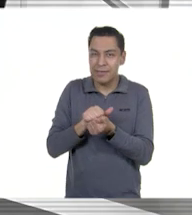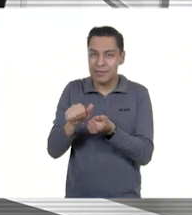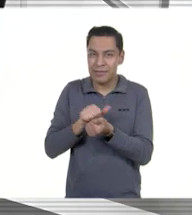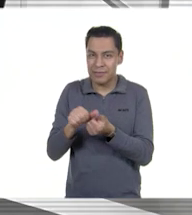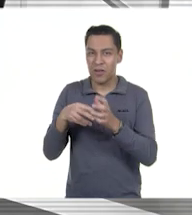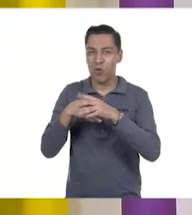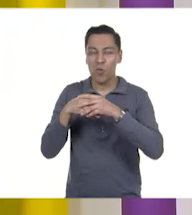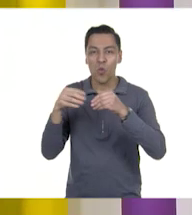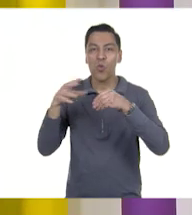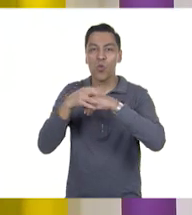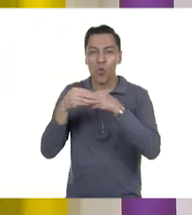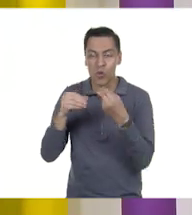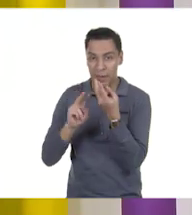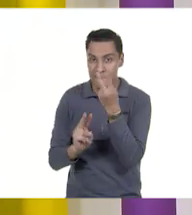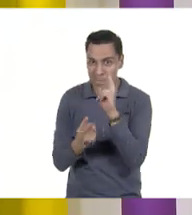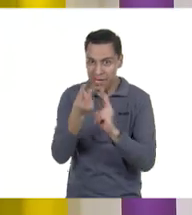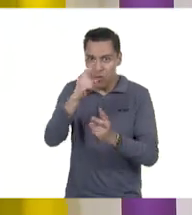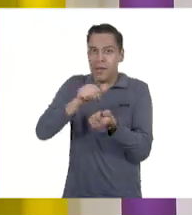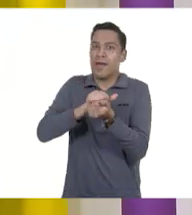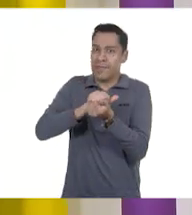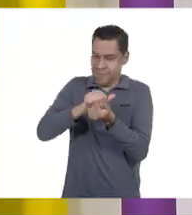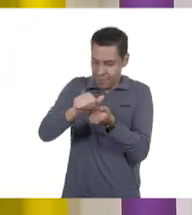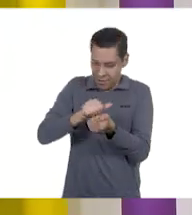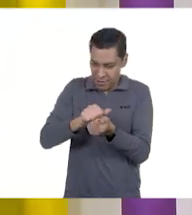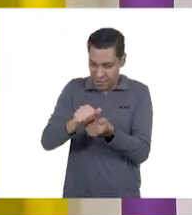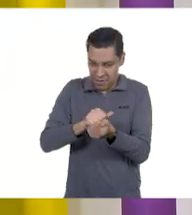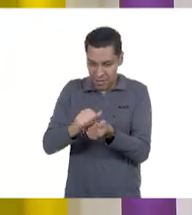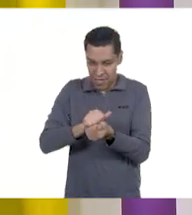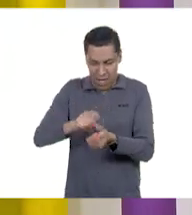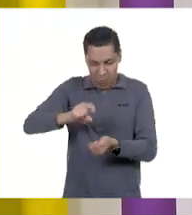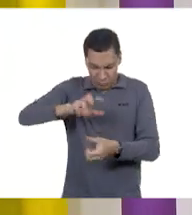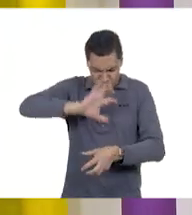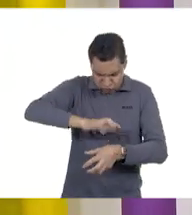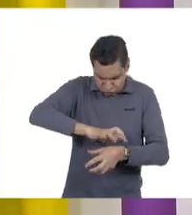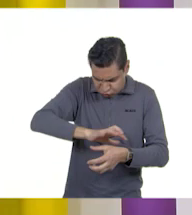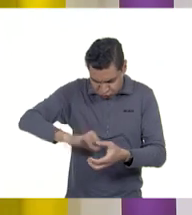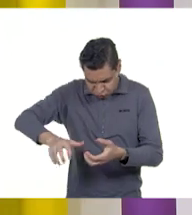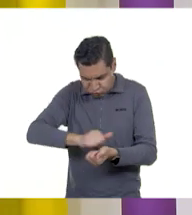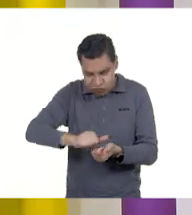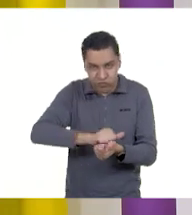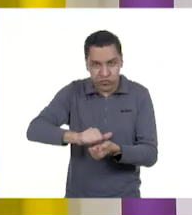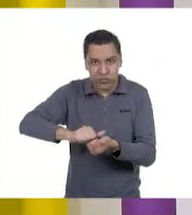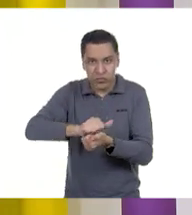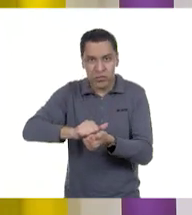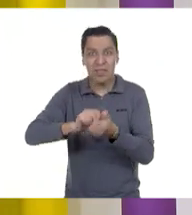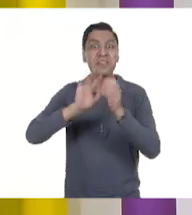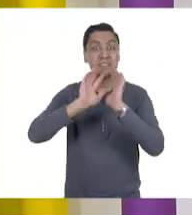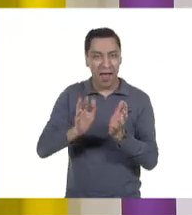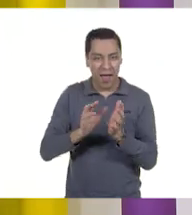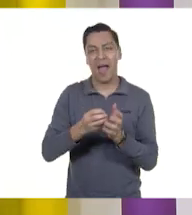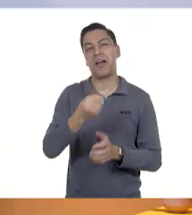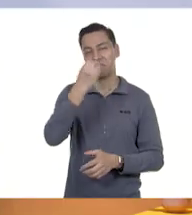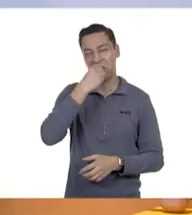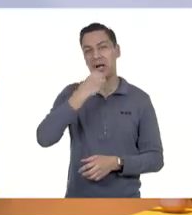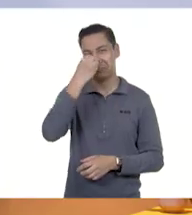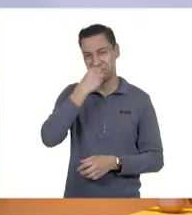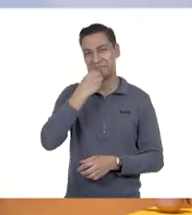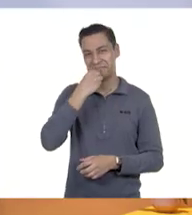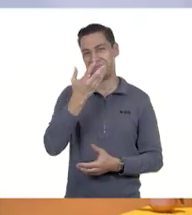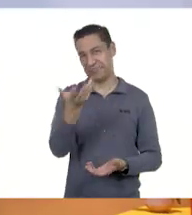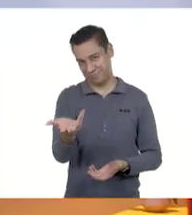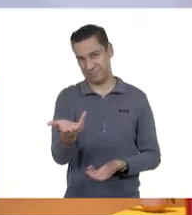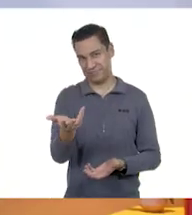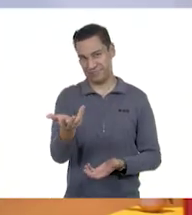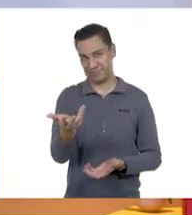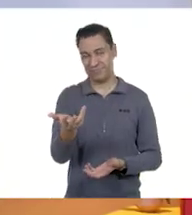una fruta o una verdura y después se la comió como debe de ser. Muy bien, Leni, muy bien actuado. La